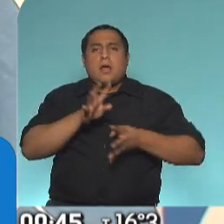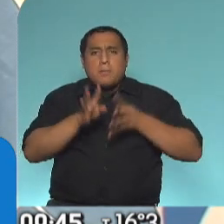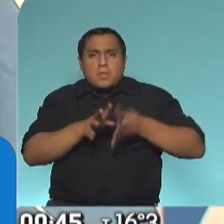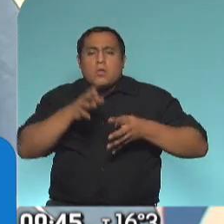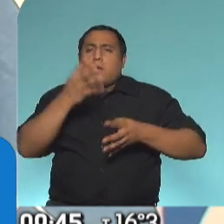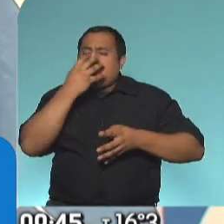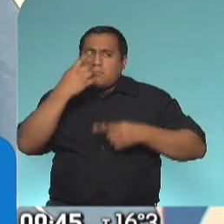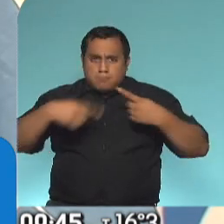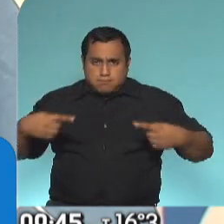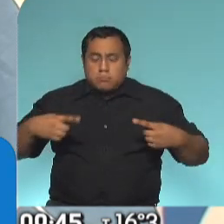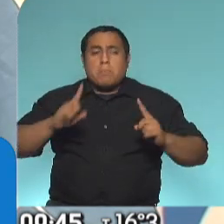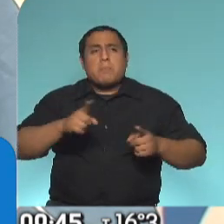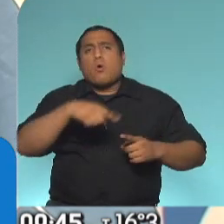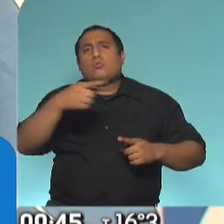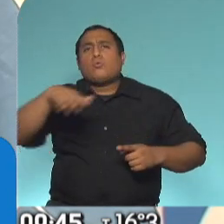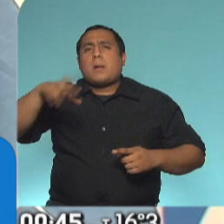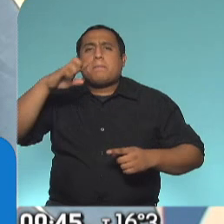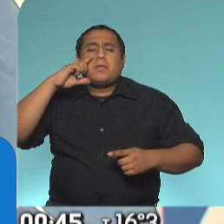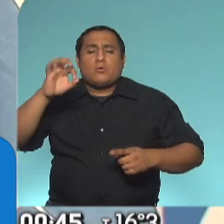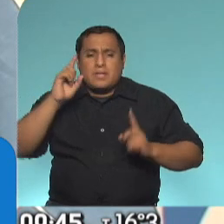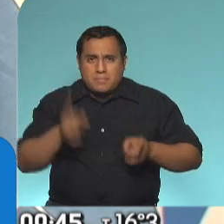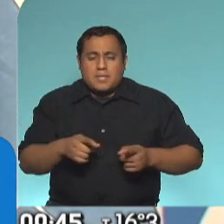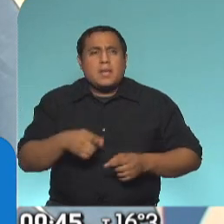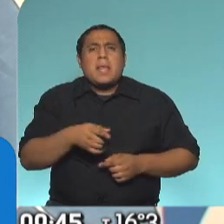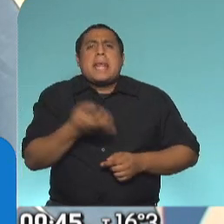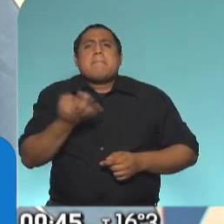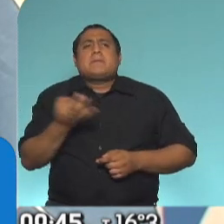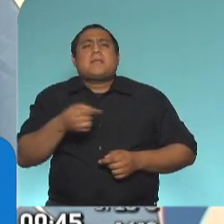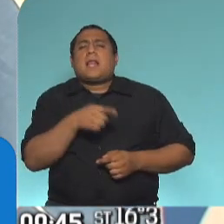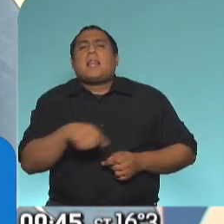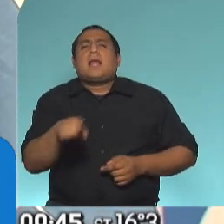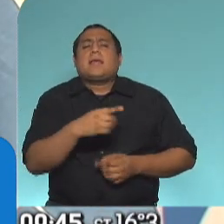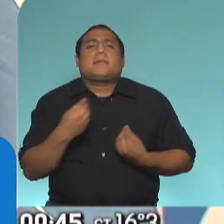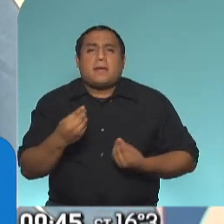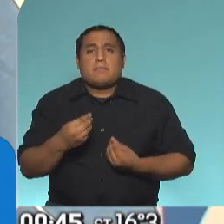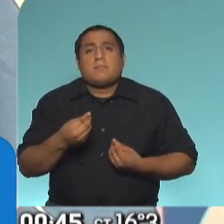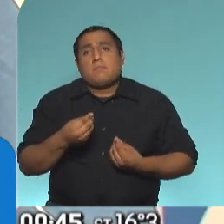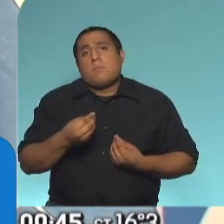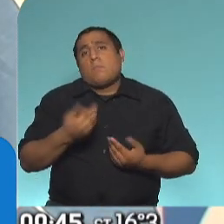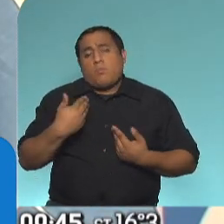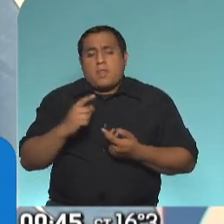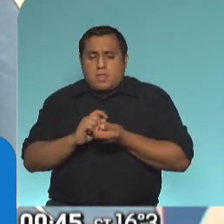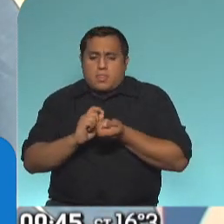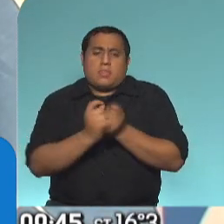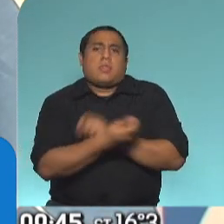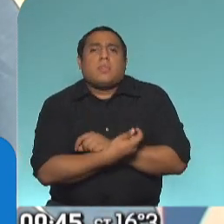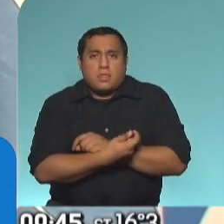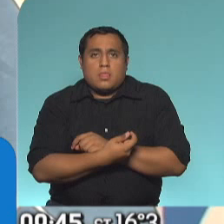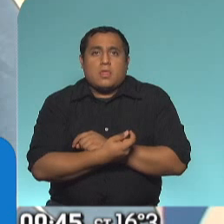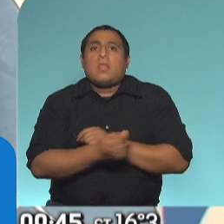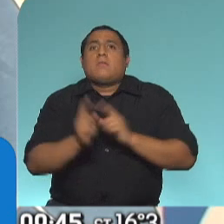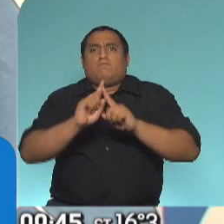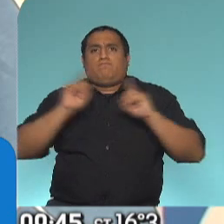tanto parecido en Pico. Estos contenedores tienen la particularidad también que nosotros los dotamos con capacidad de transformarse en unidades de